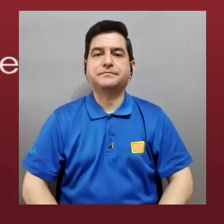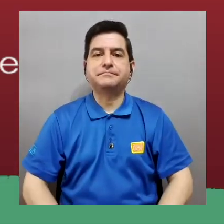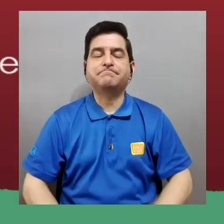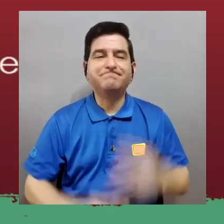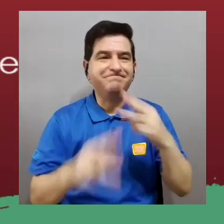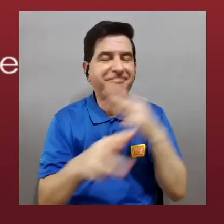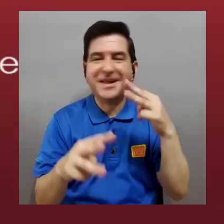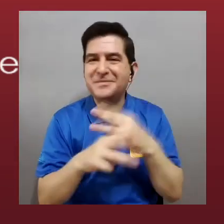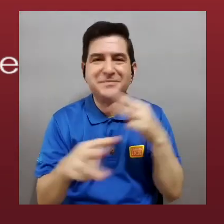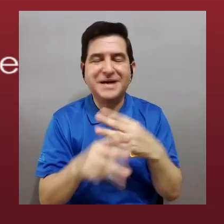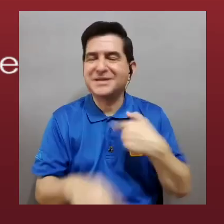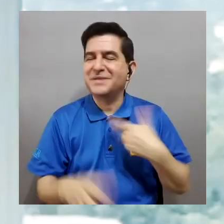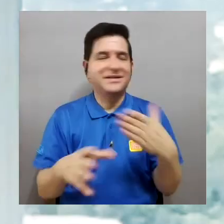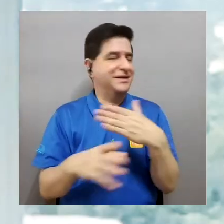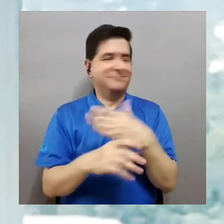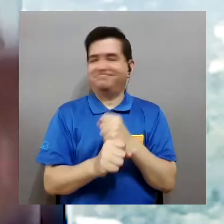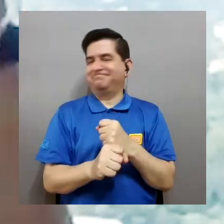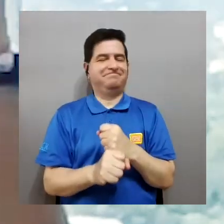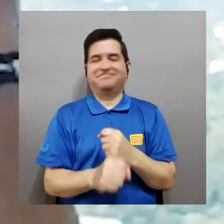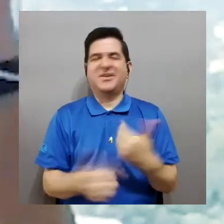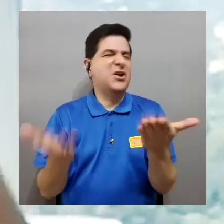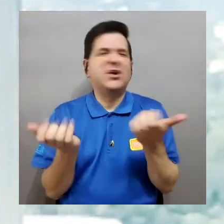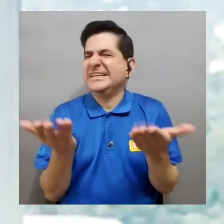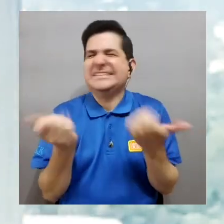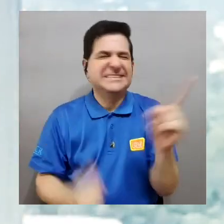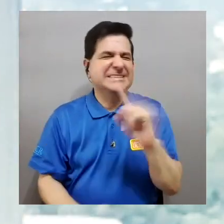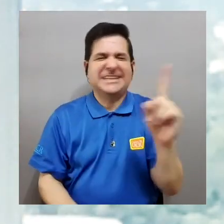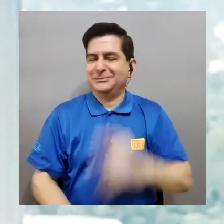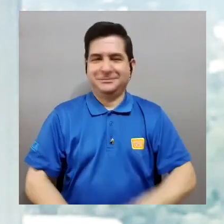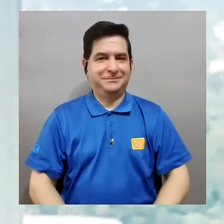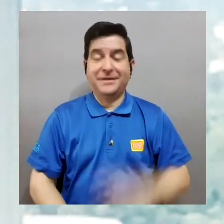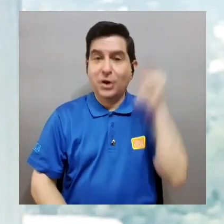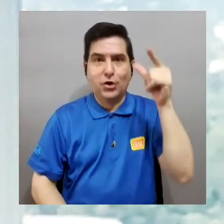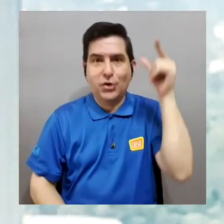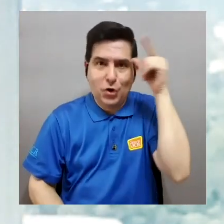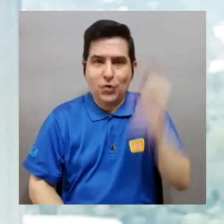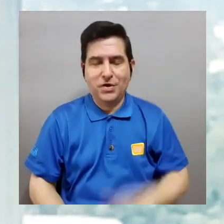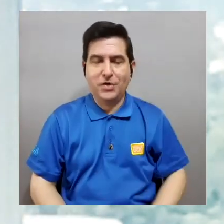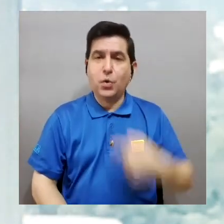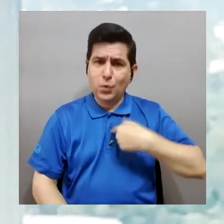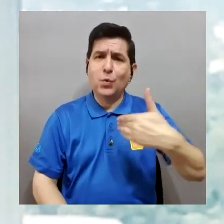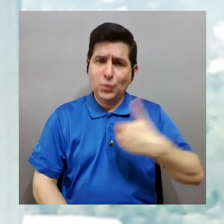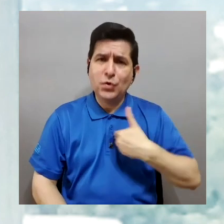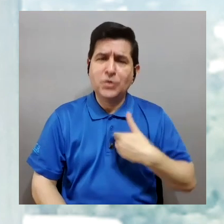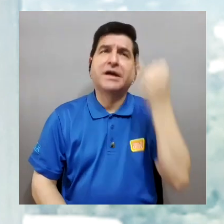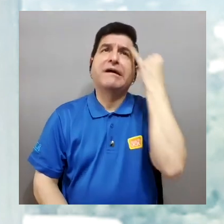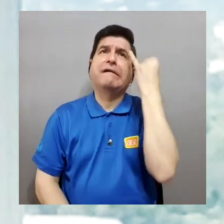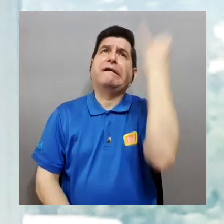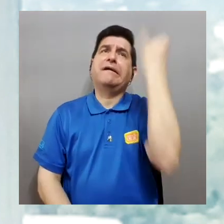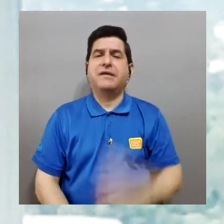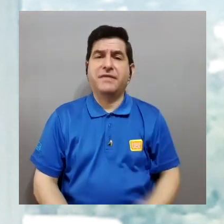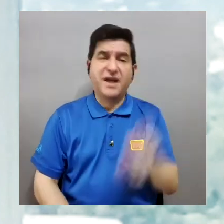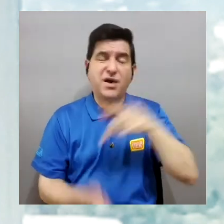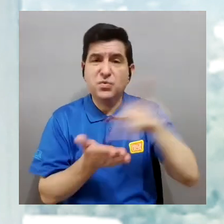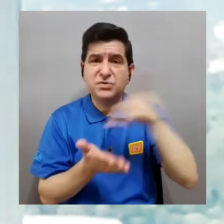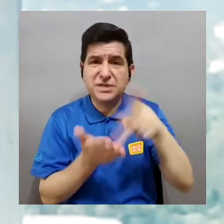La matemática no la quise hacer. Sinceramente no la quise hacer. Obviamente uno tiene ahí una idea de que